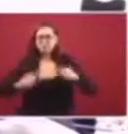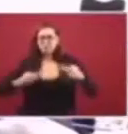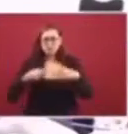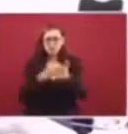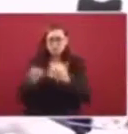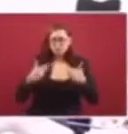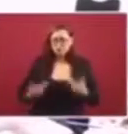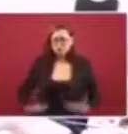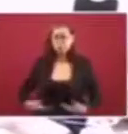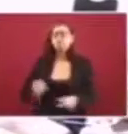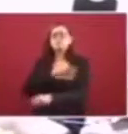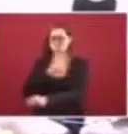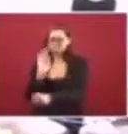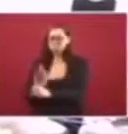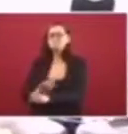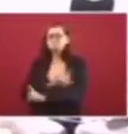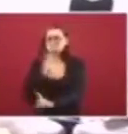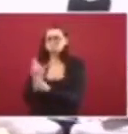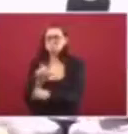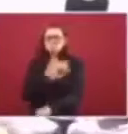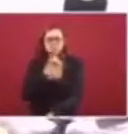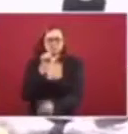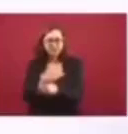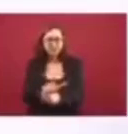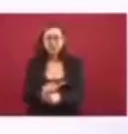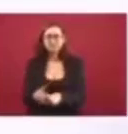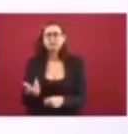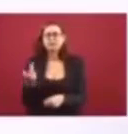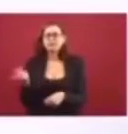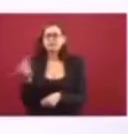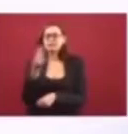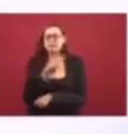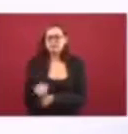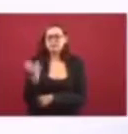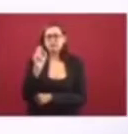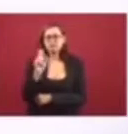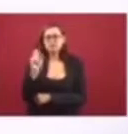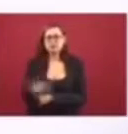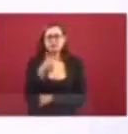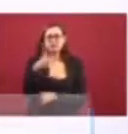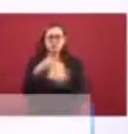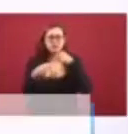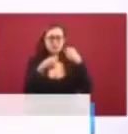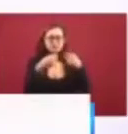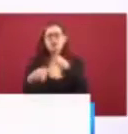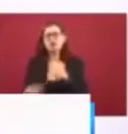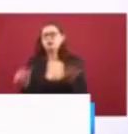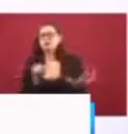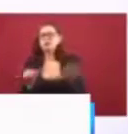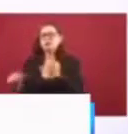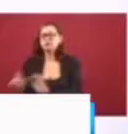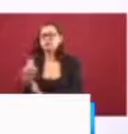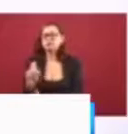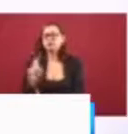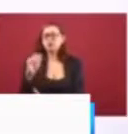propone distribuir sin generar riqueza. Esto a la larga trae, vaticina o